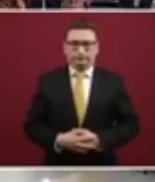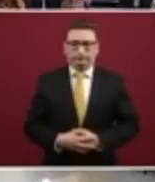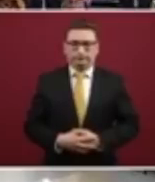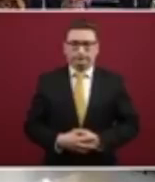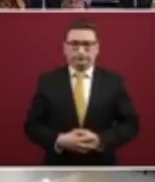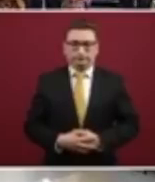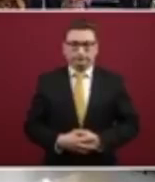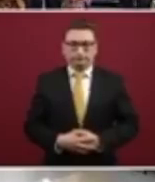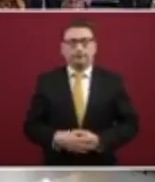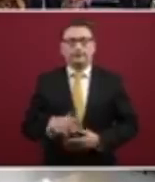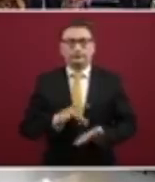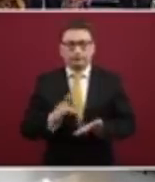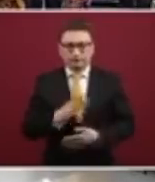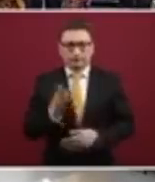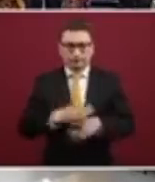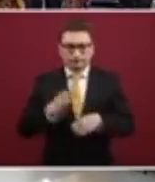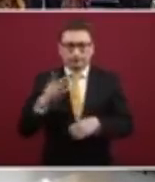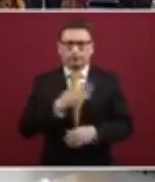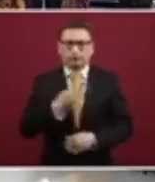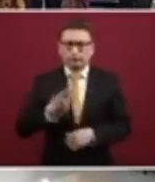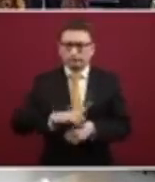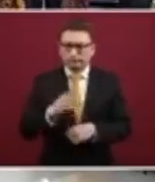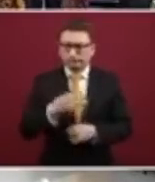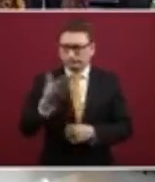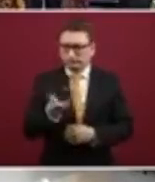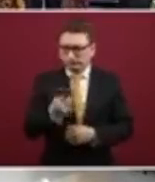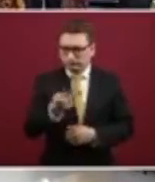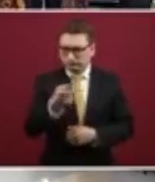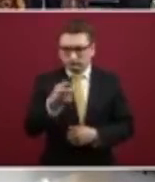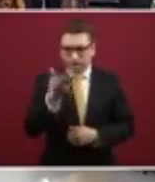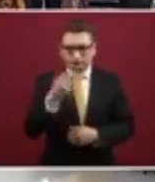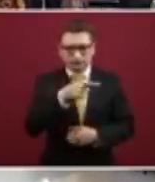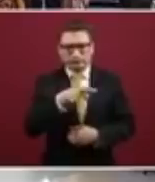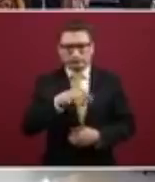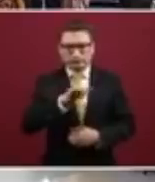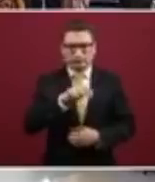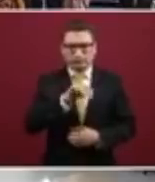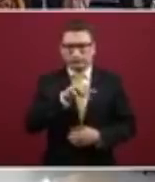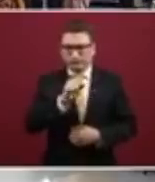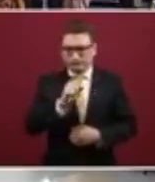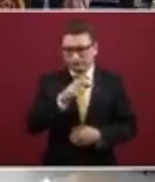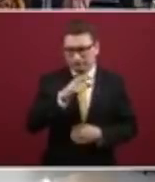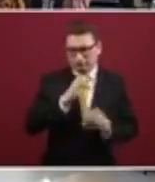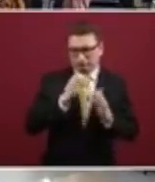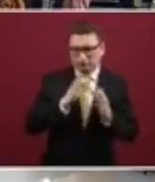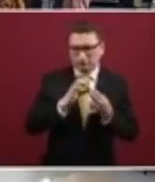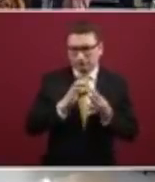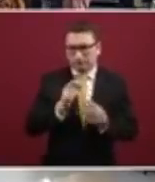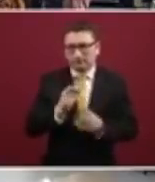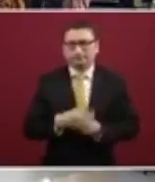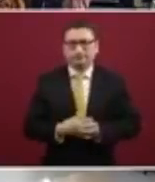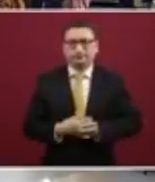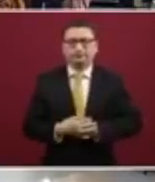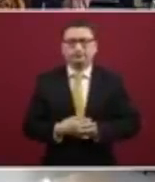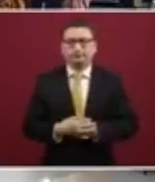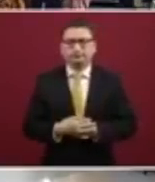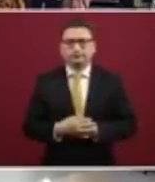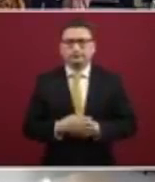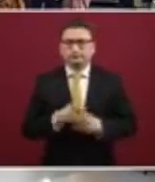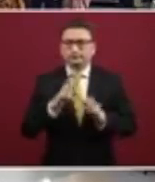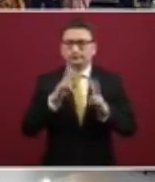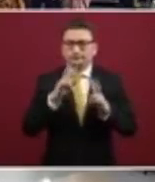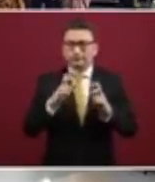Gracias, presidente. Buen día. Preguntarle en la estrategia que nos planteó Jesús de comunicación. No viene nada sobre esas series